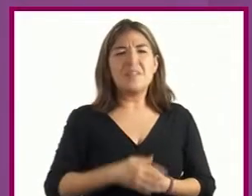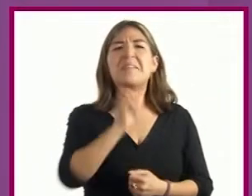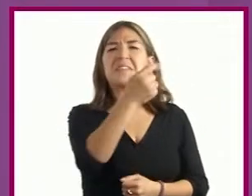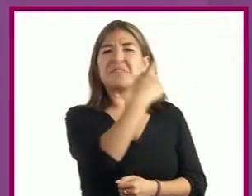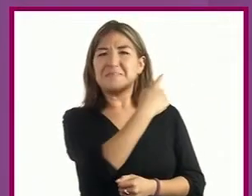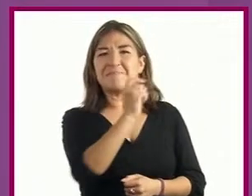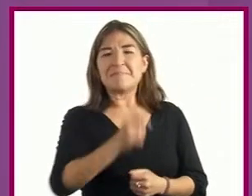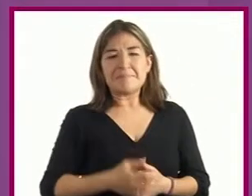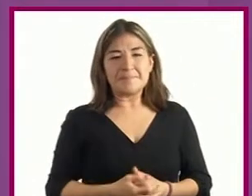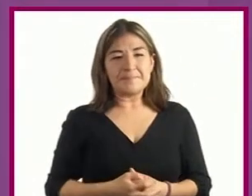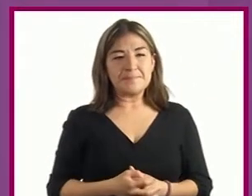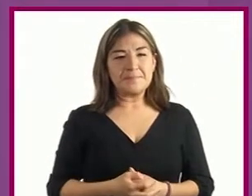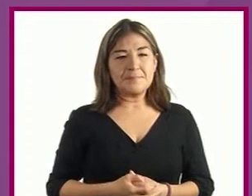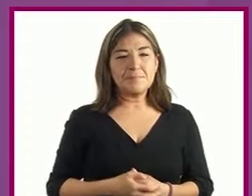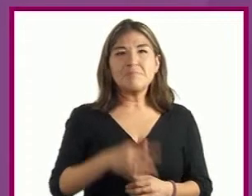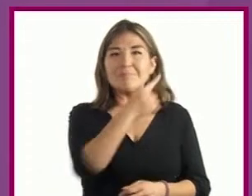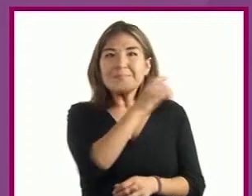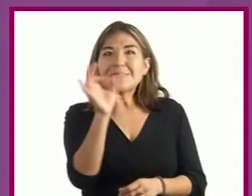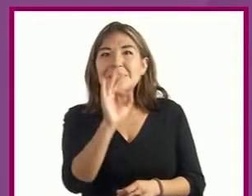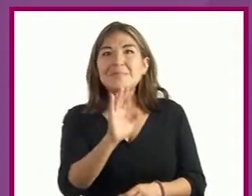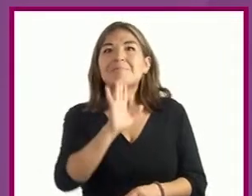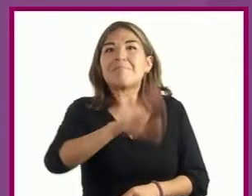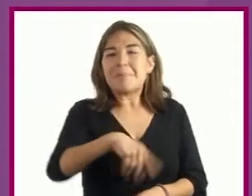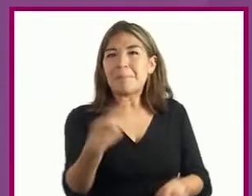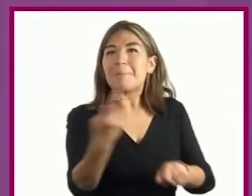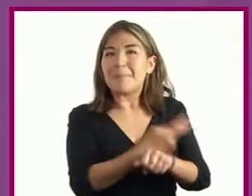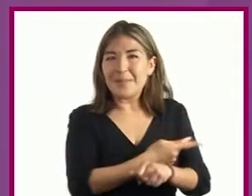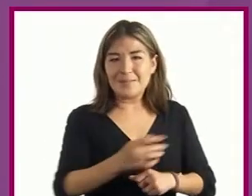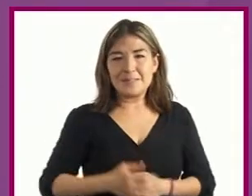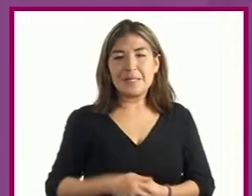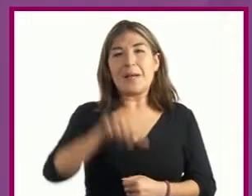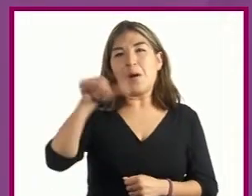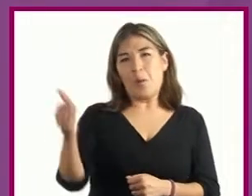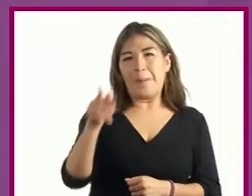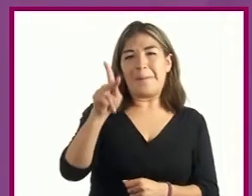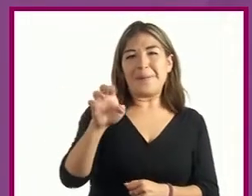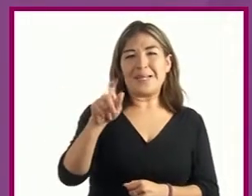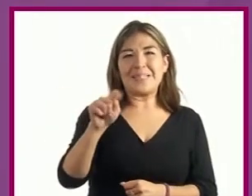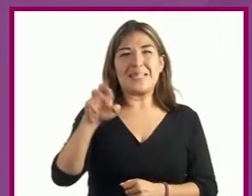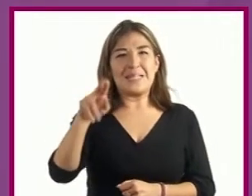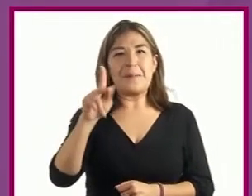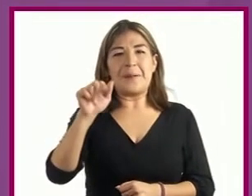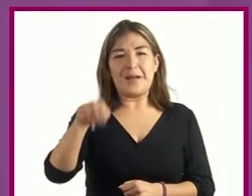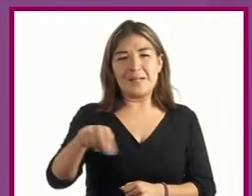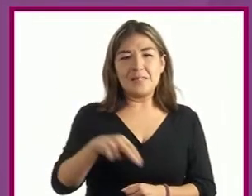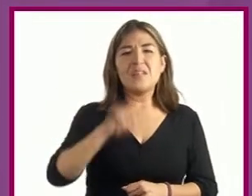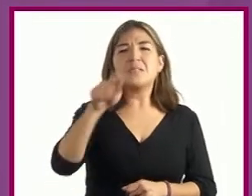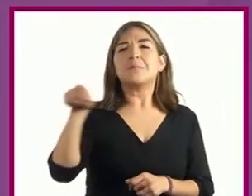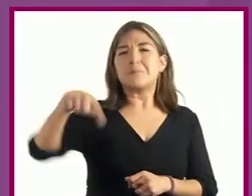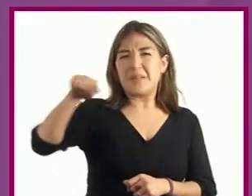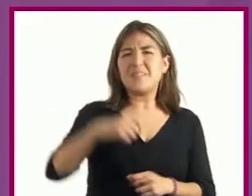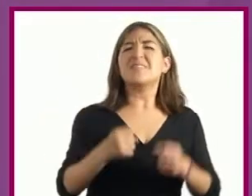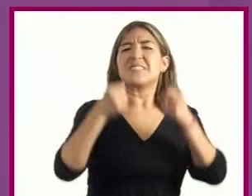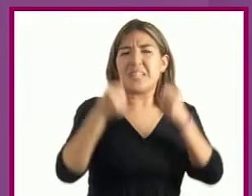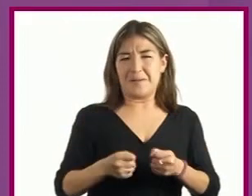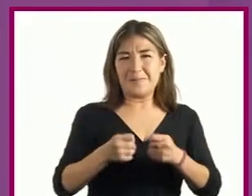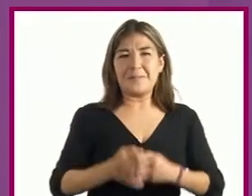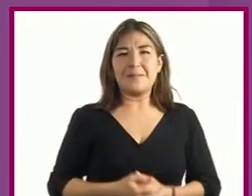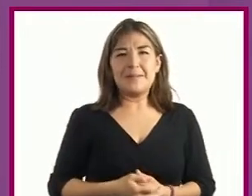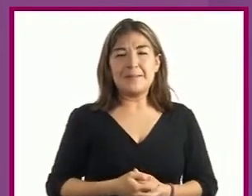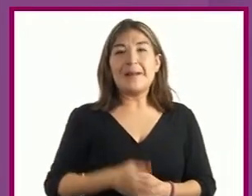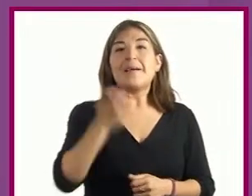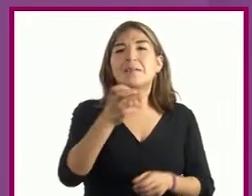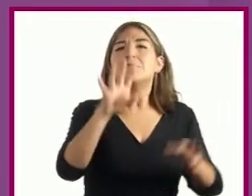que algo malo sucede, o en Peter Pan, detona seguridad. En